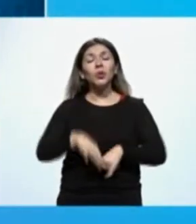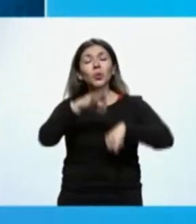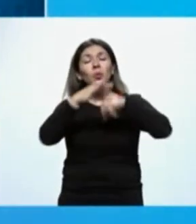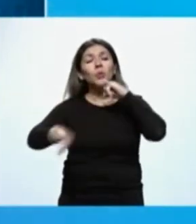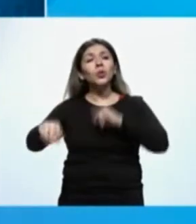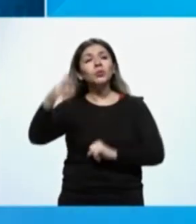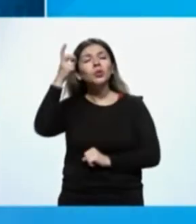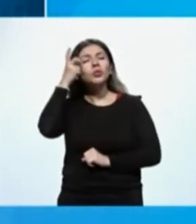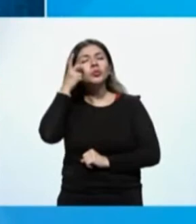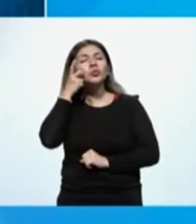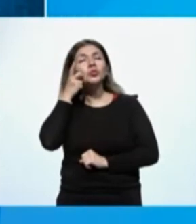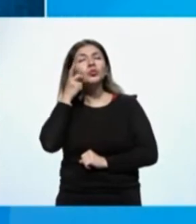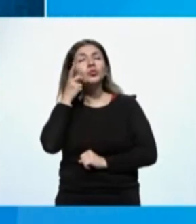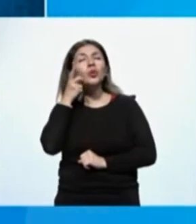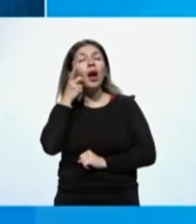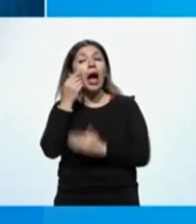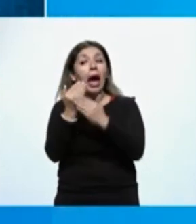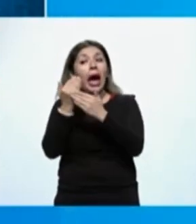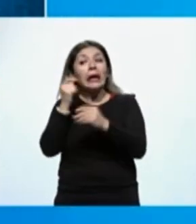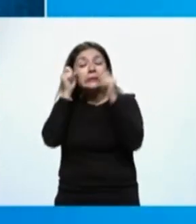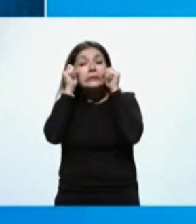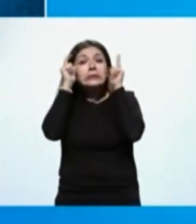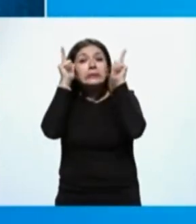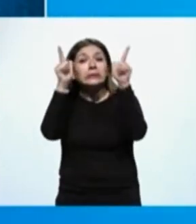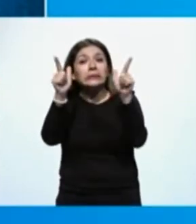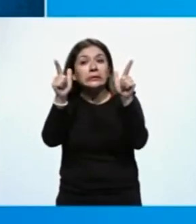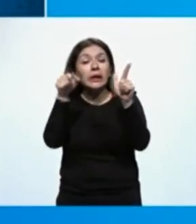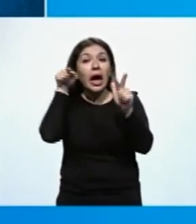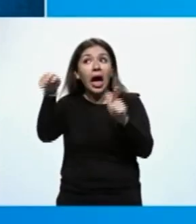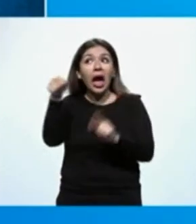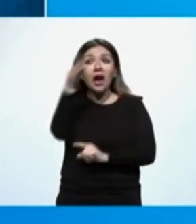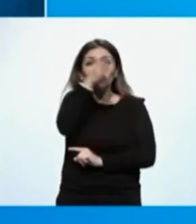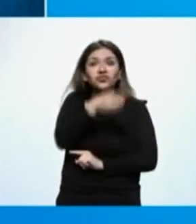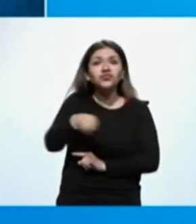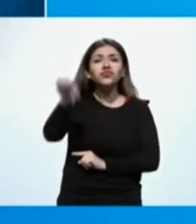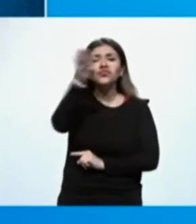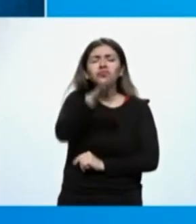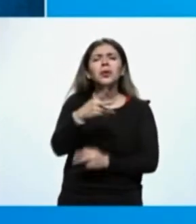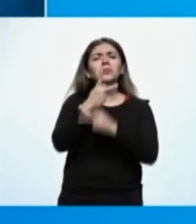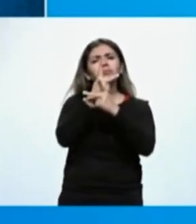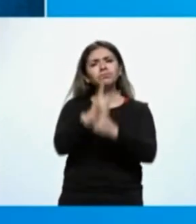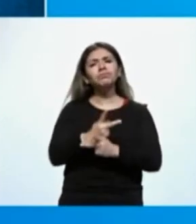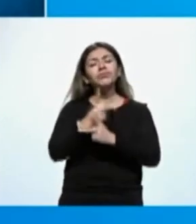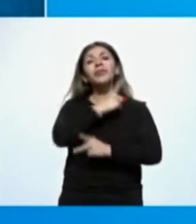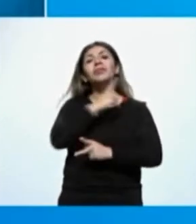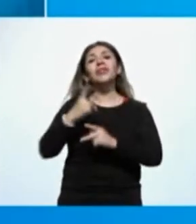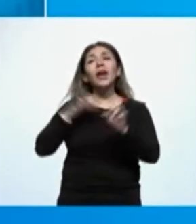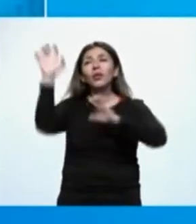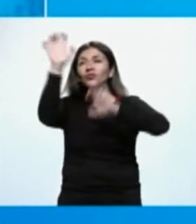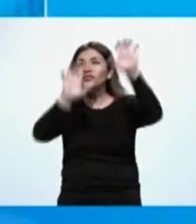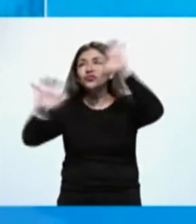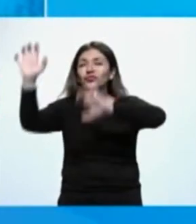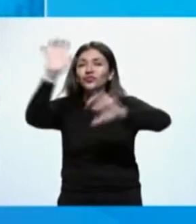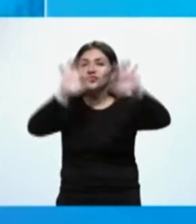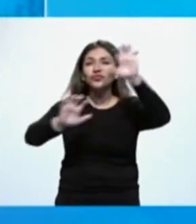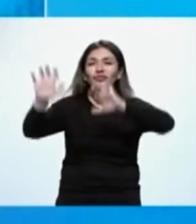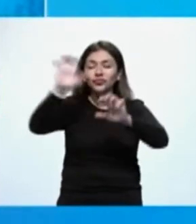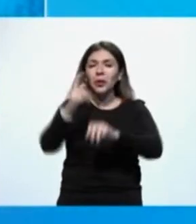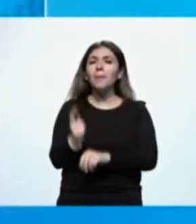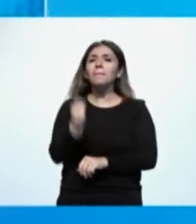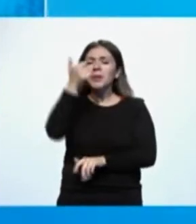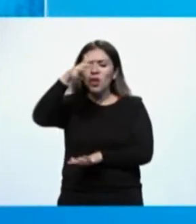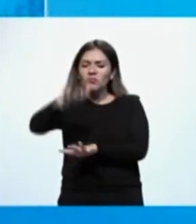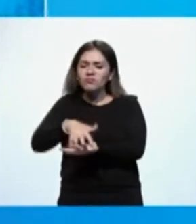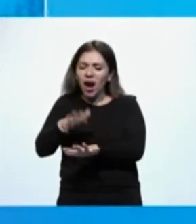sueño, antes de despertar, al noble paquidermo paciente, hay que bañar. Una pata